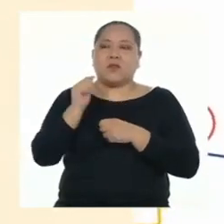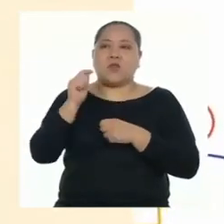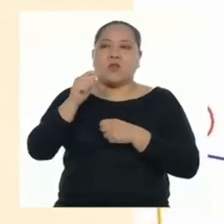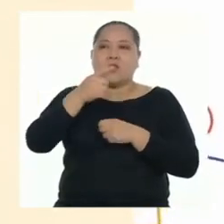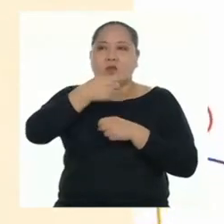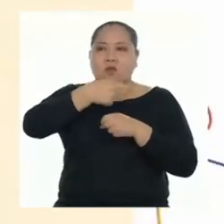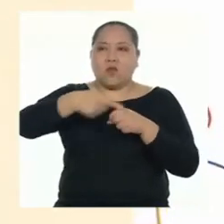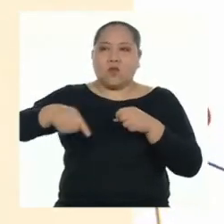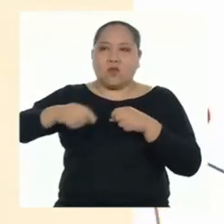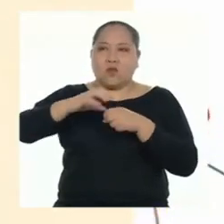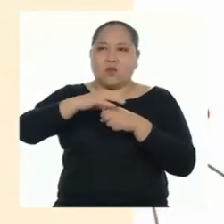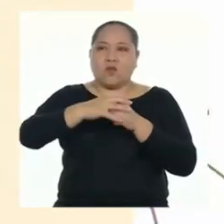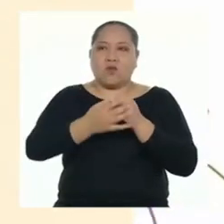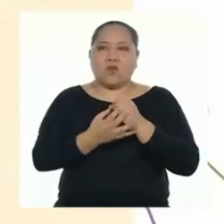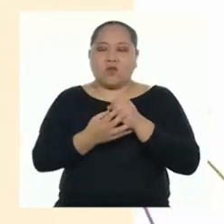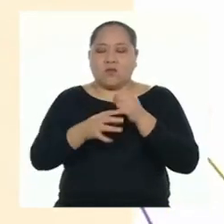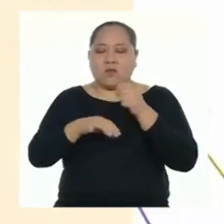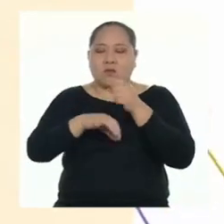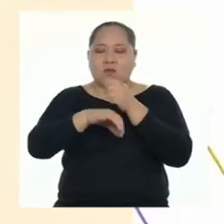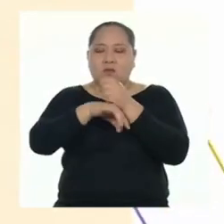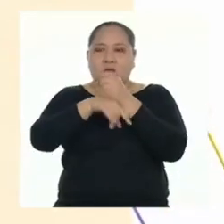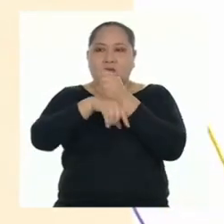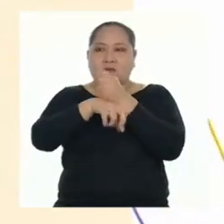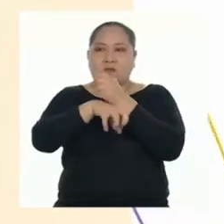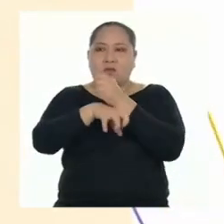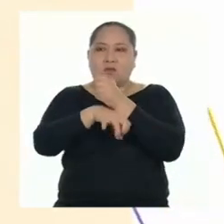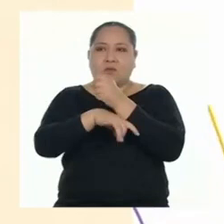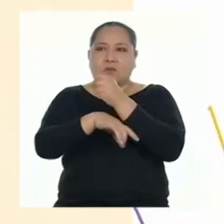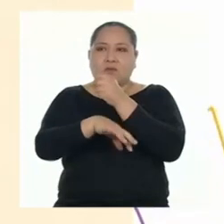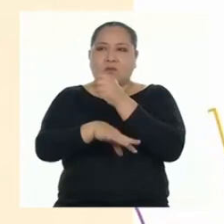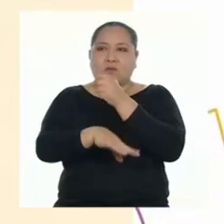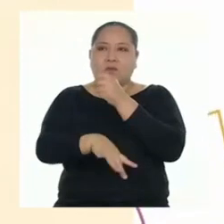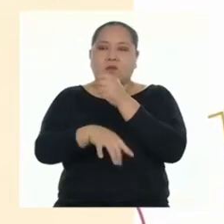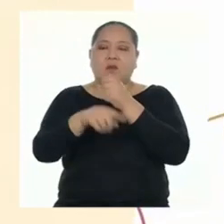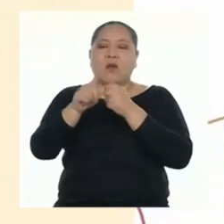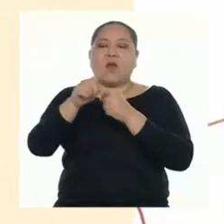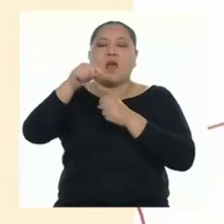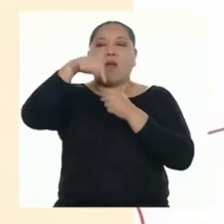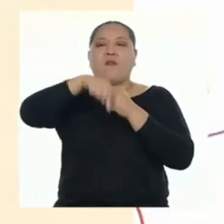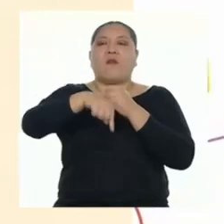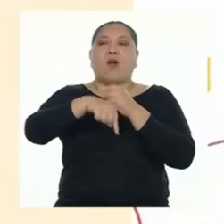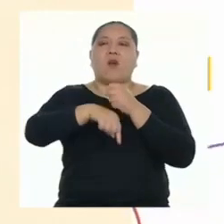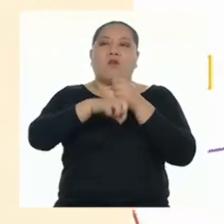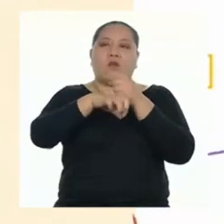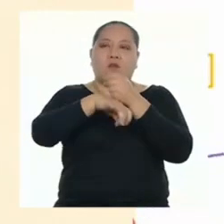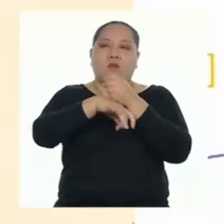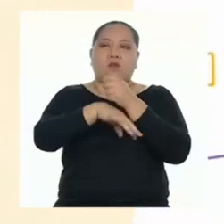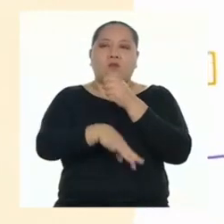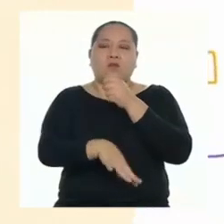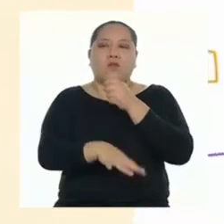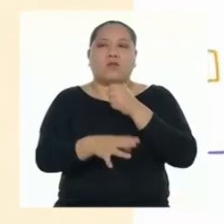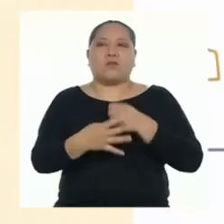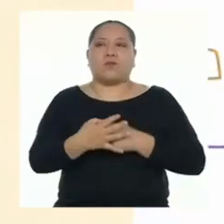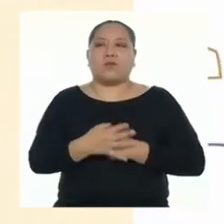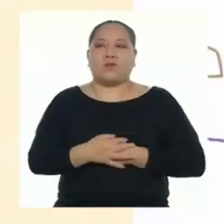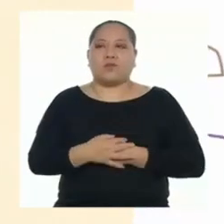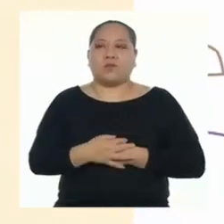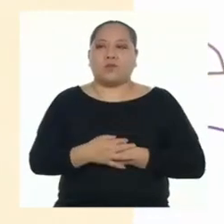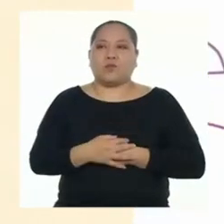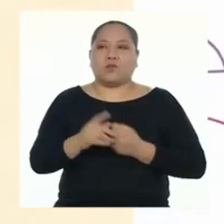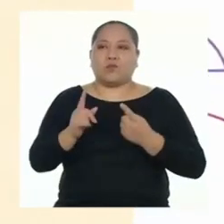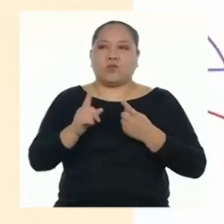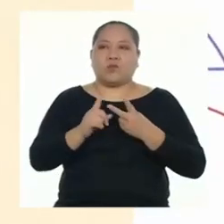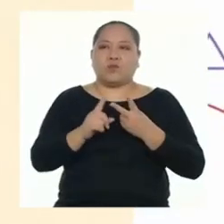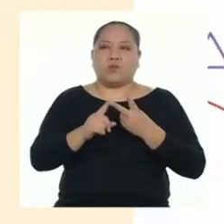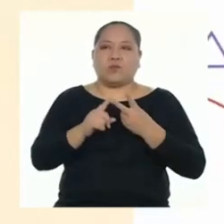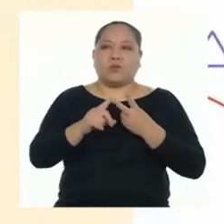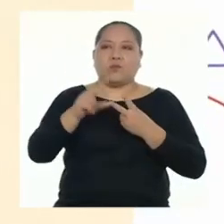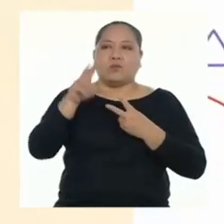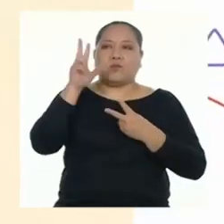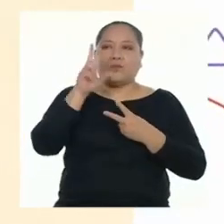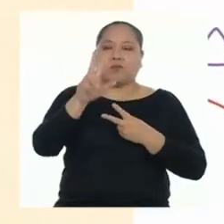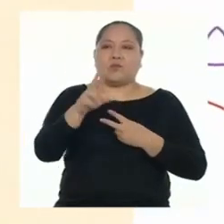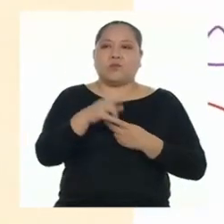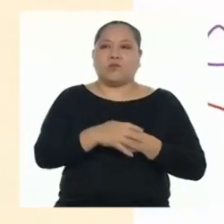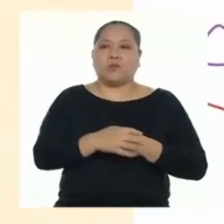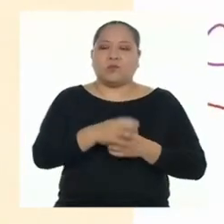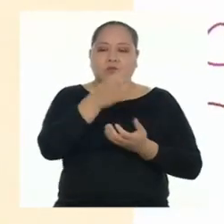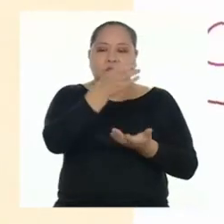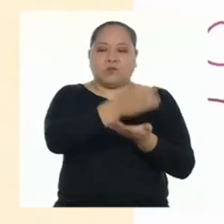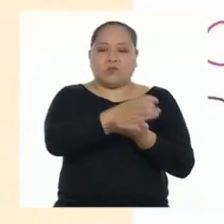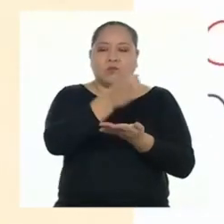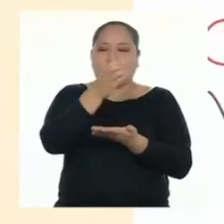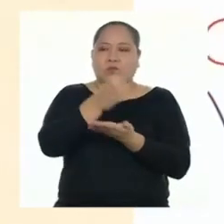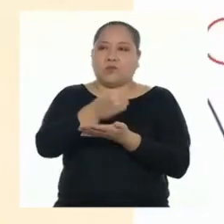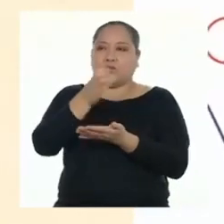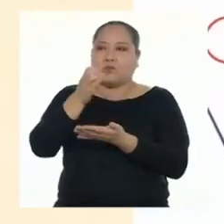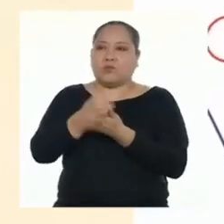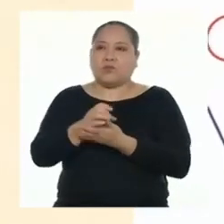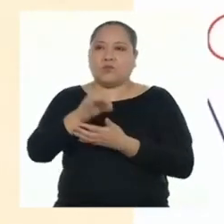cúter. La parte de las raíces tiene que quedar hacia el agua. 3. Colocar los vasos o